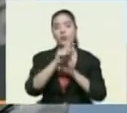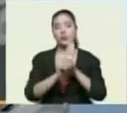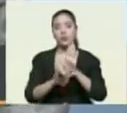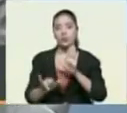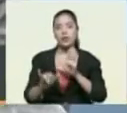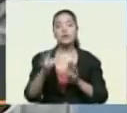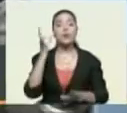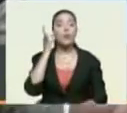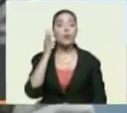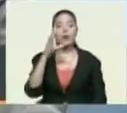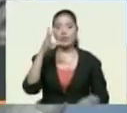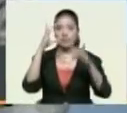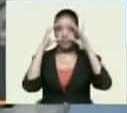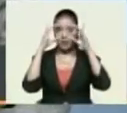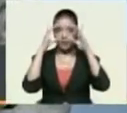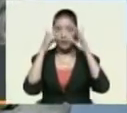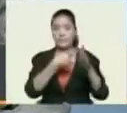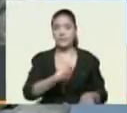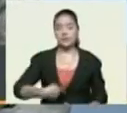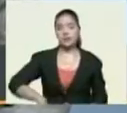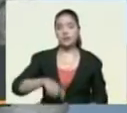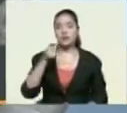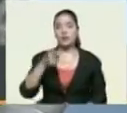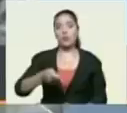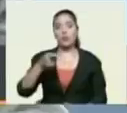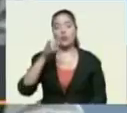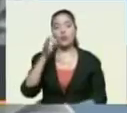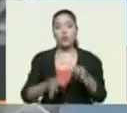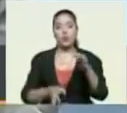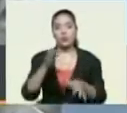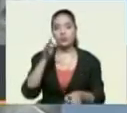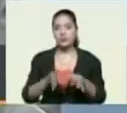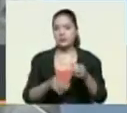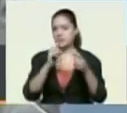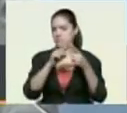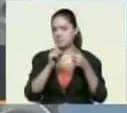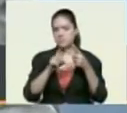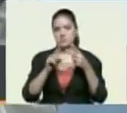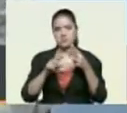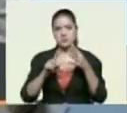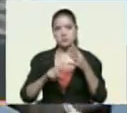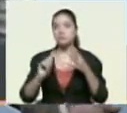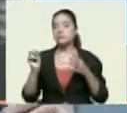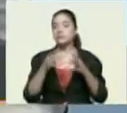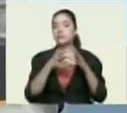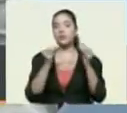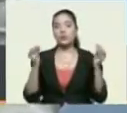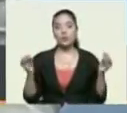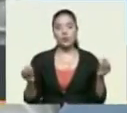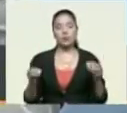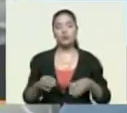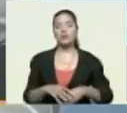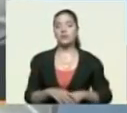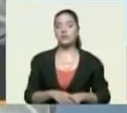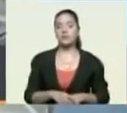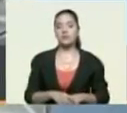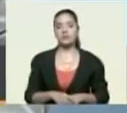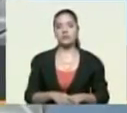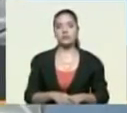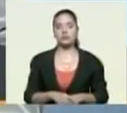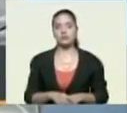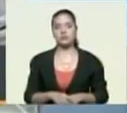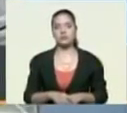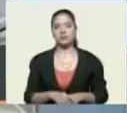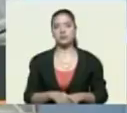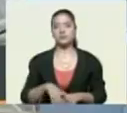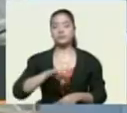Delcy Rodríguez, el presidente del Tribunal Supremo de Justicia, Michael Moreno, etcétera, y todos los actores